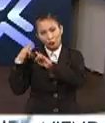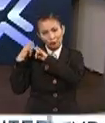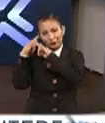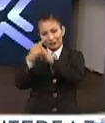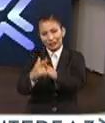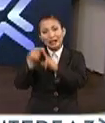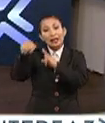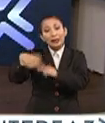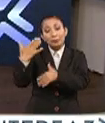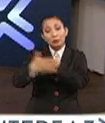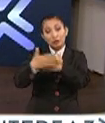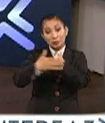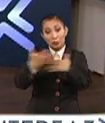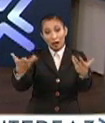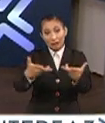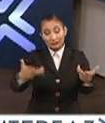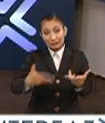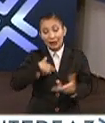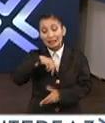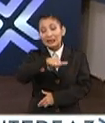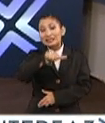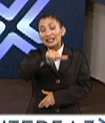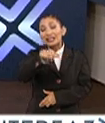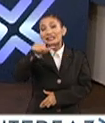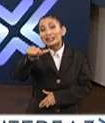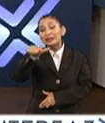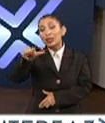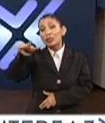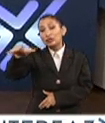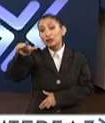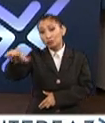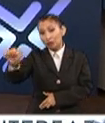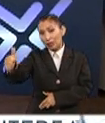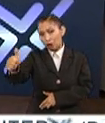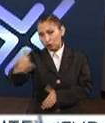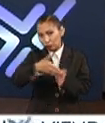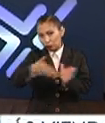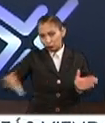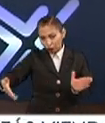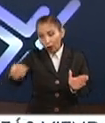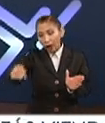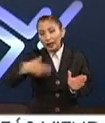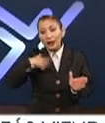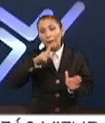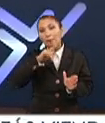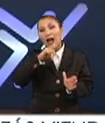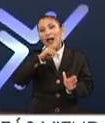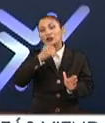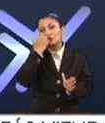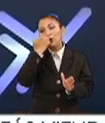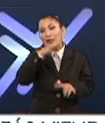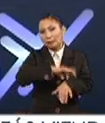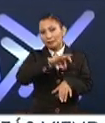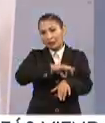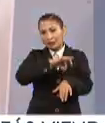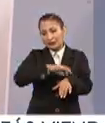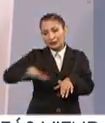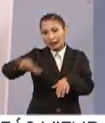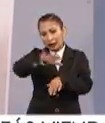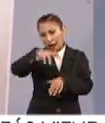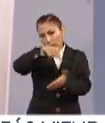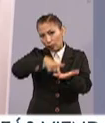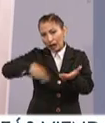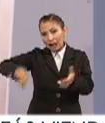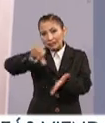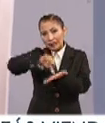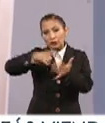evento que se va a llevar a cabo el próximo 16, 17 y 18 de agosto en el Palacio de la Escuela de Medicina, que se encuentra